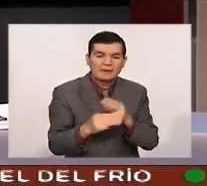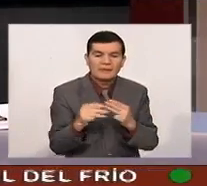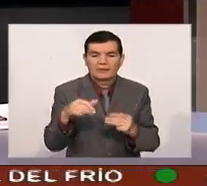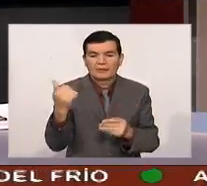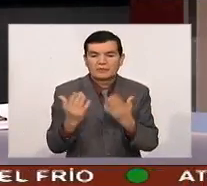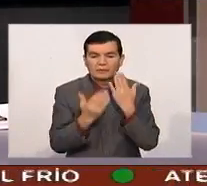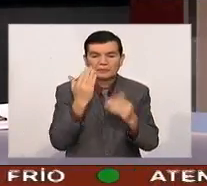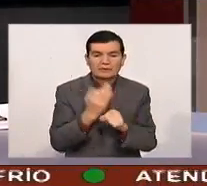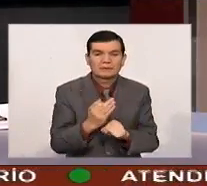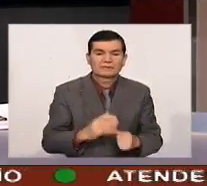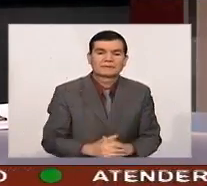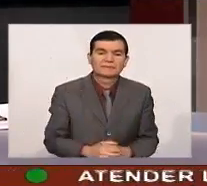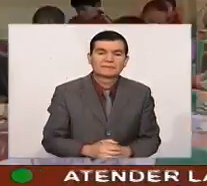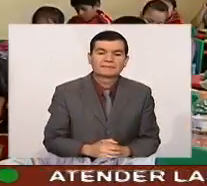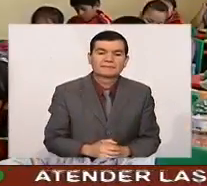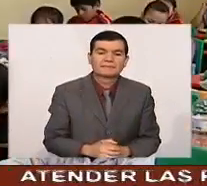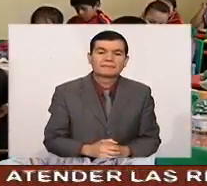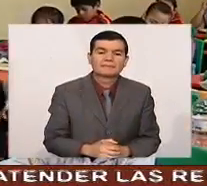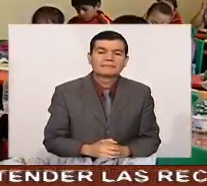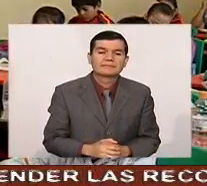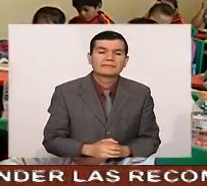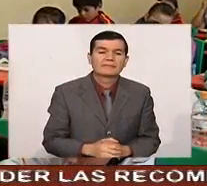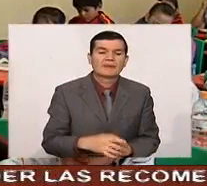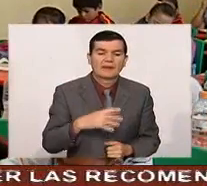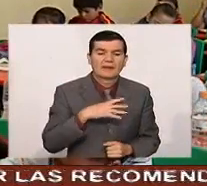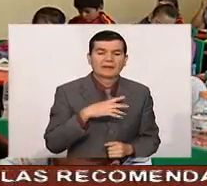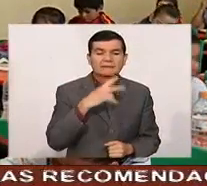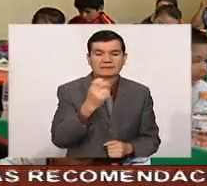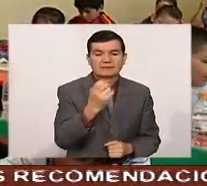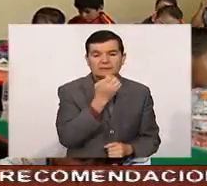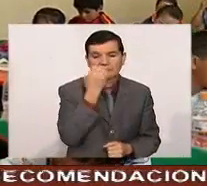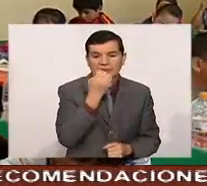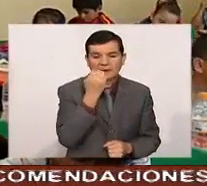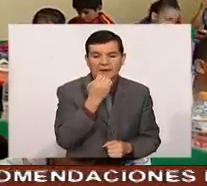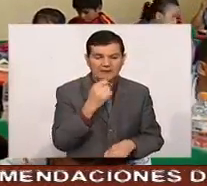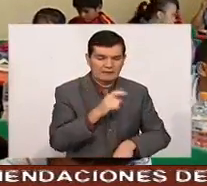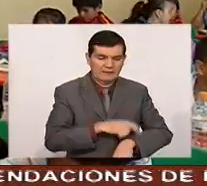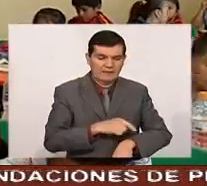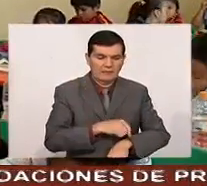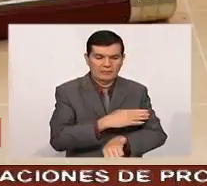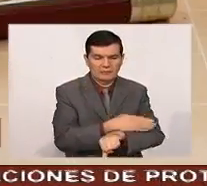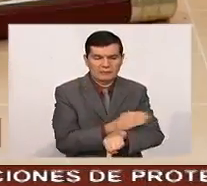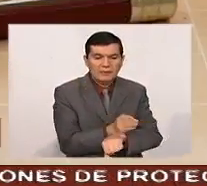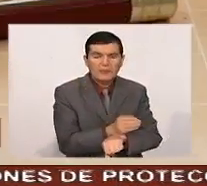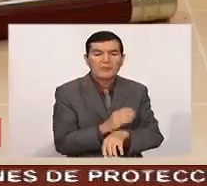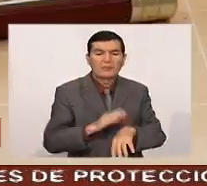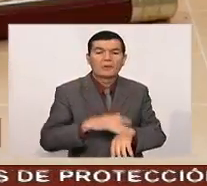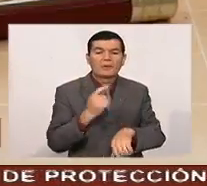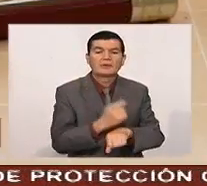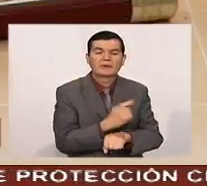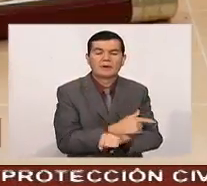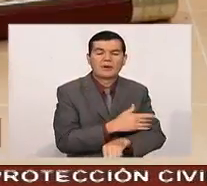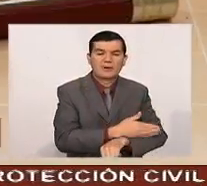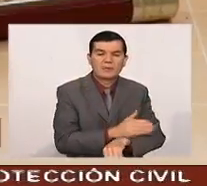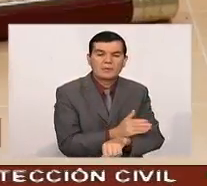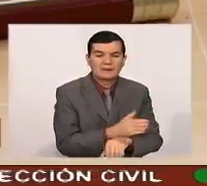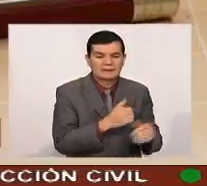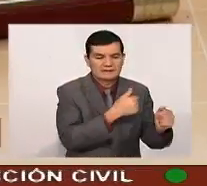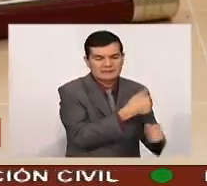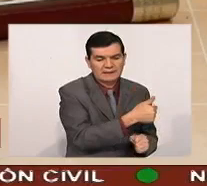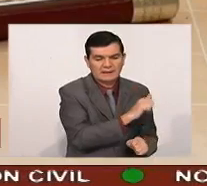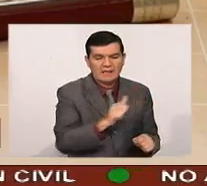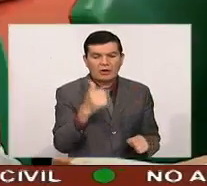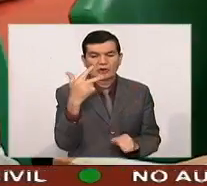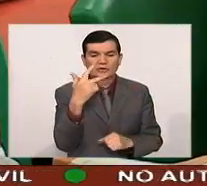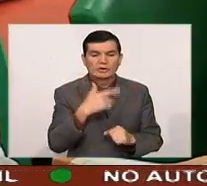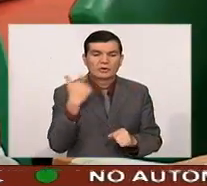otros estudiantes. Esta es una escuela de tiempo completo. Se le denomina así por su horario ampliado de 6 a 8